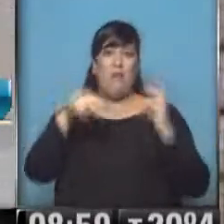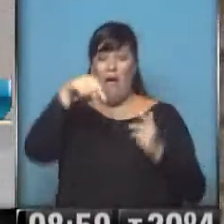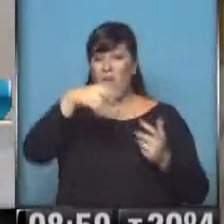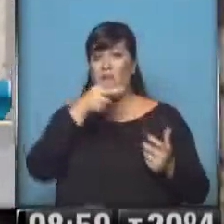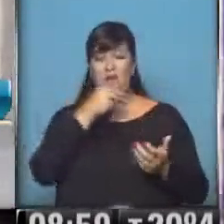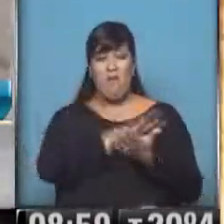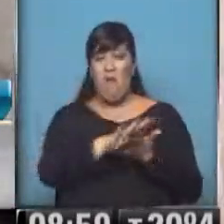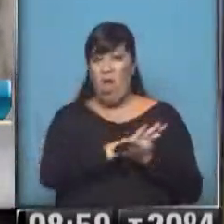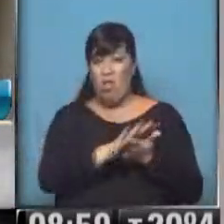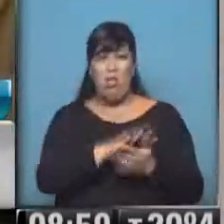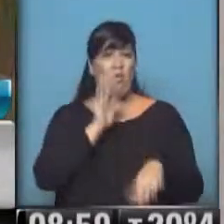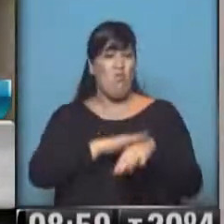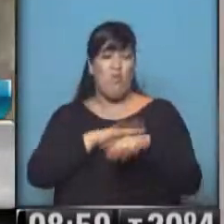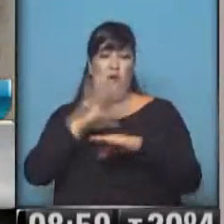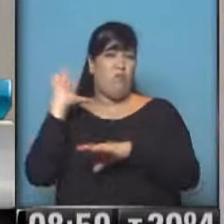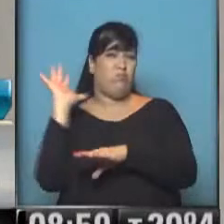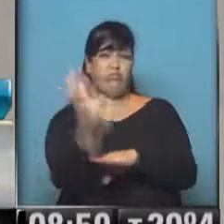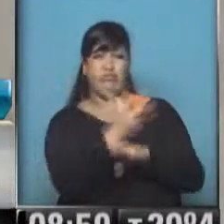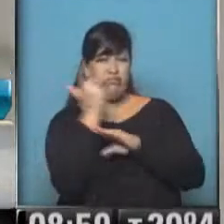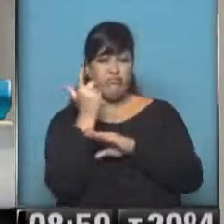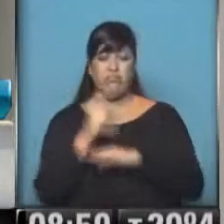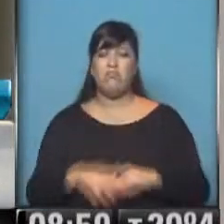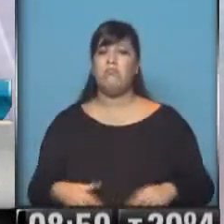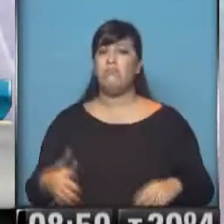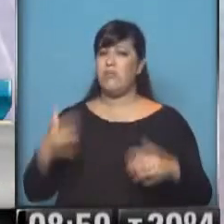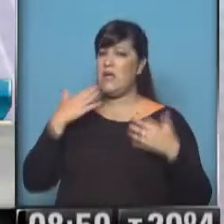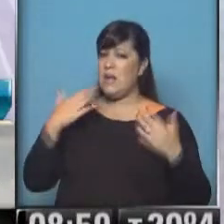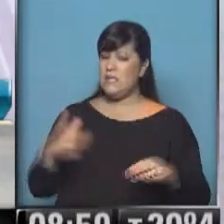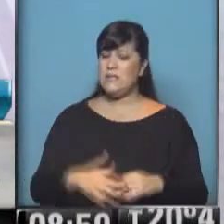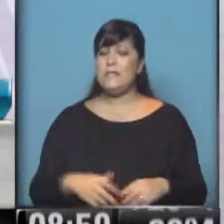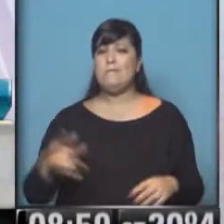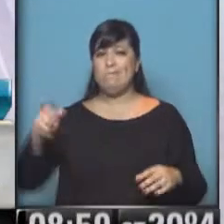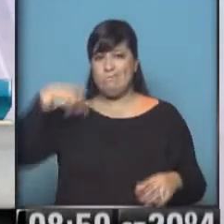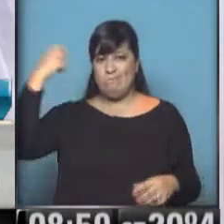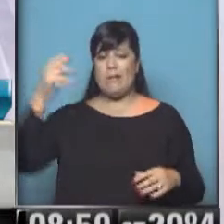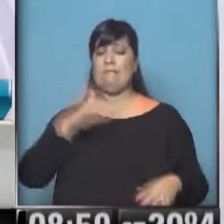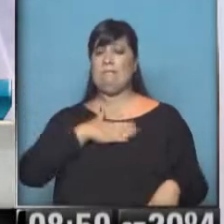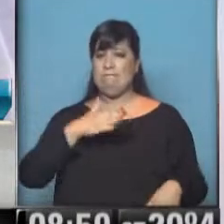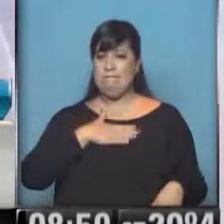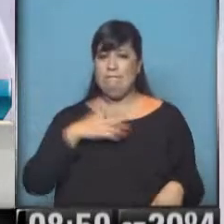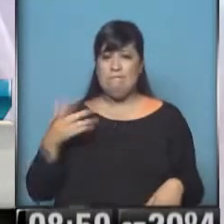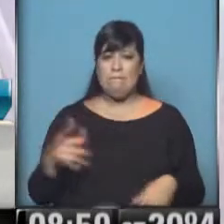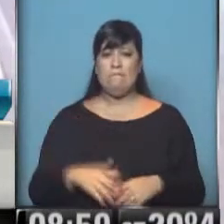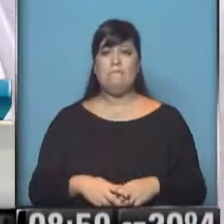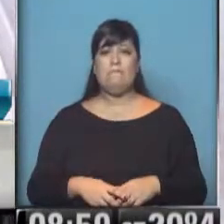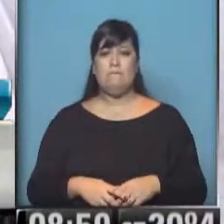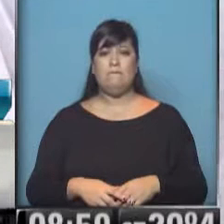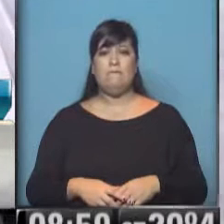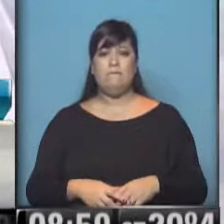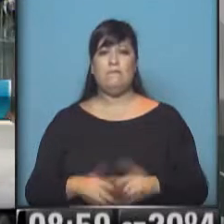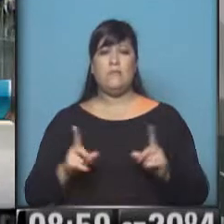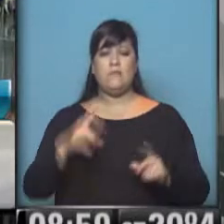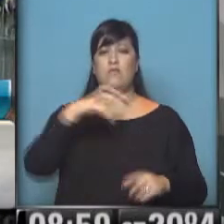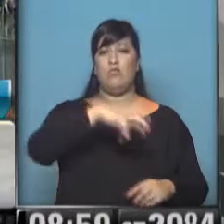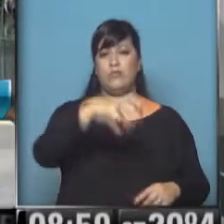nada gracias a la imagen lamentable también entonces alguno de los puestos hoy